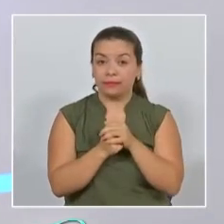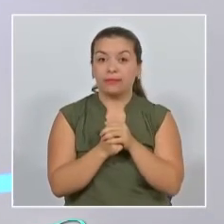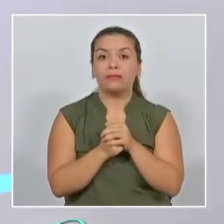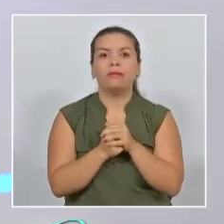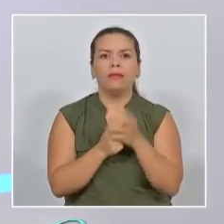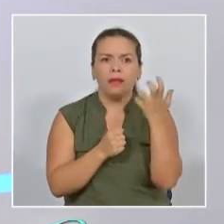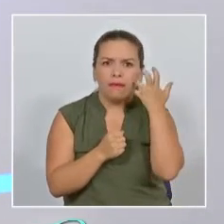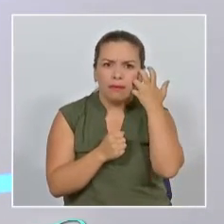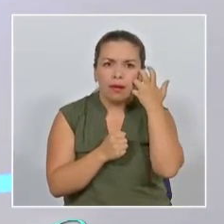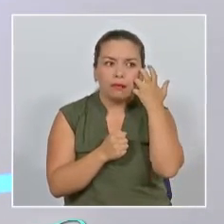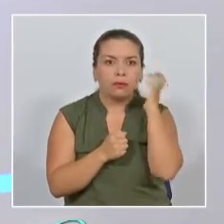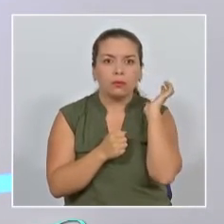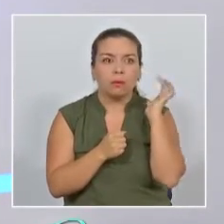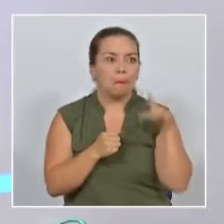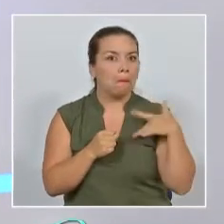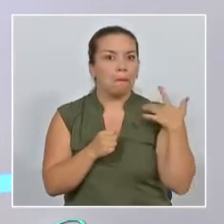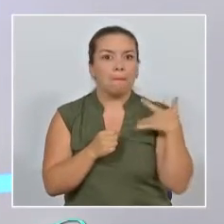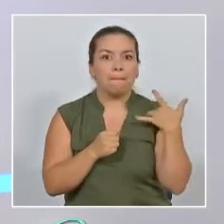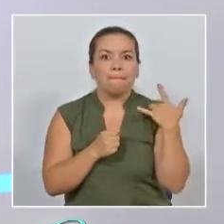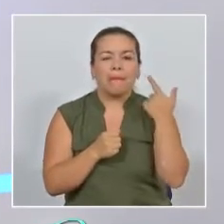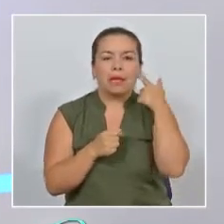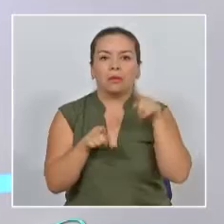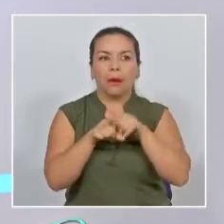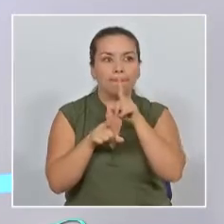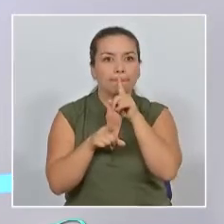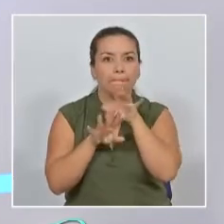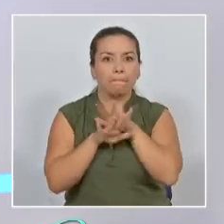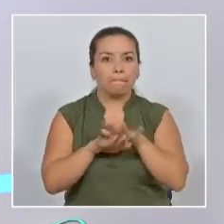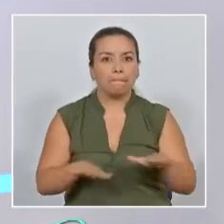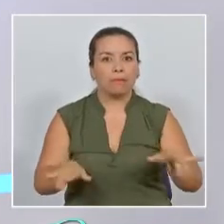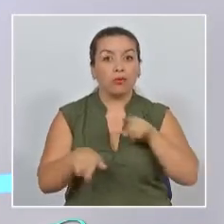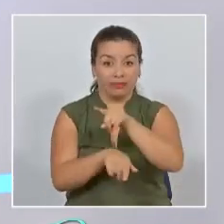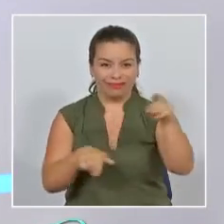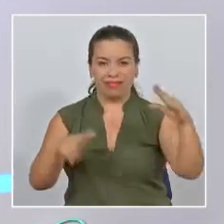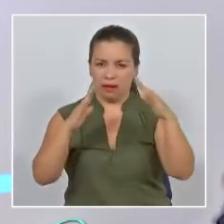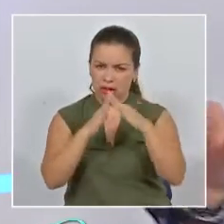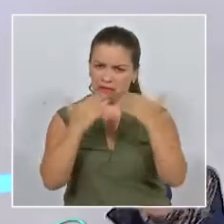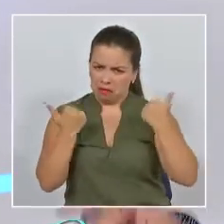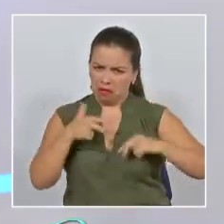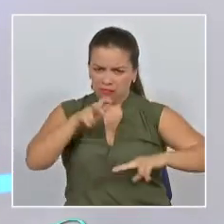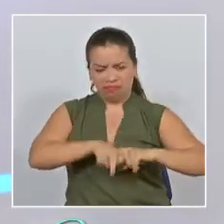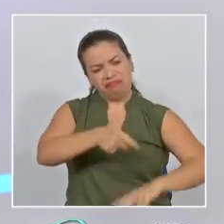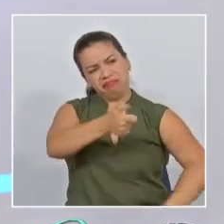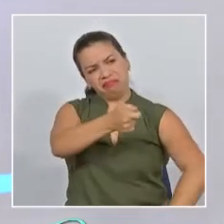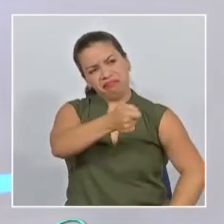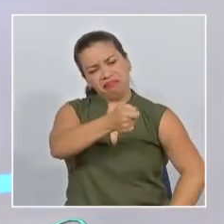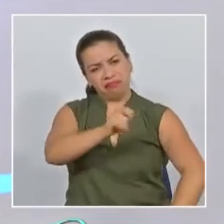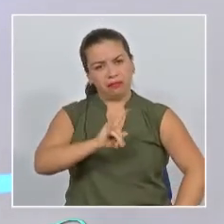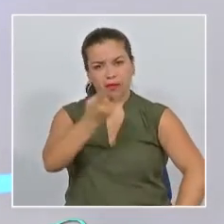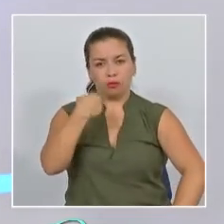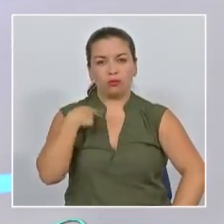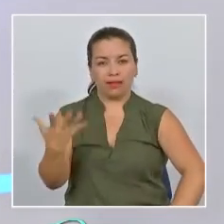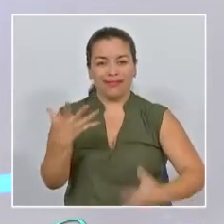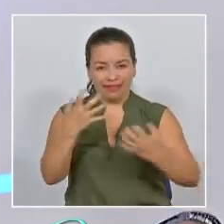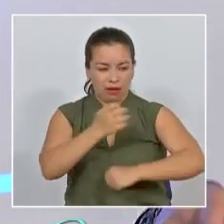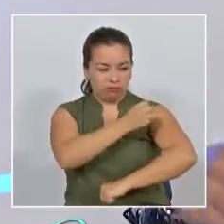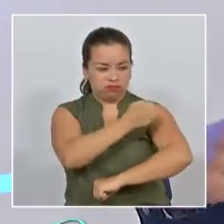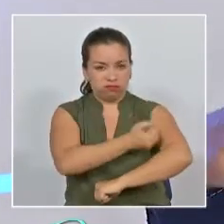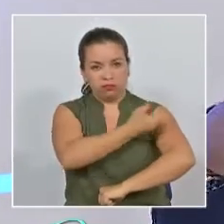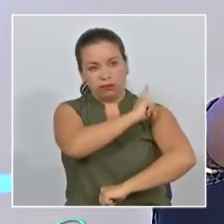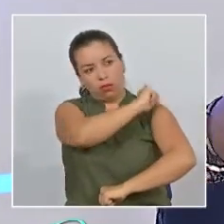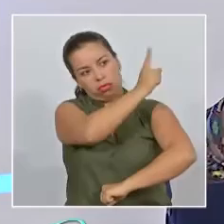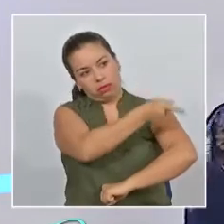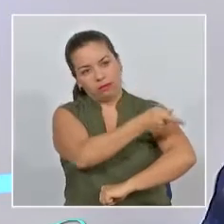enfermedad silenciosa. Les aseguro que allá, ustedes en sus casas donde estén sentados ahora, si tuvieran un tensiómetro al lado